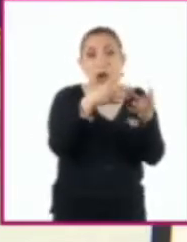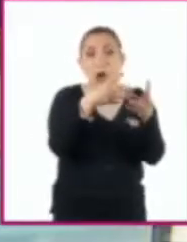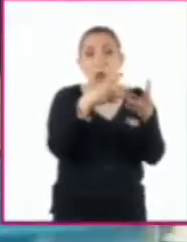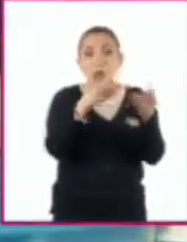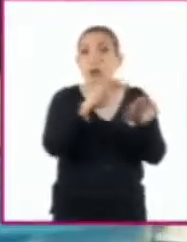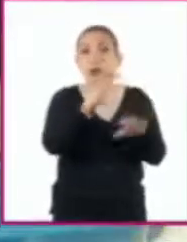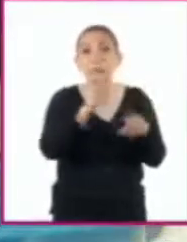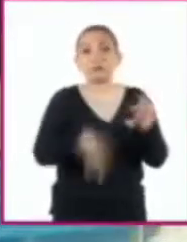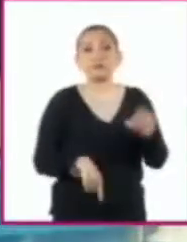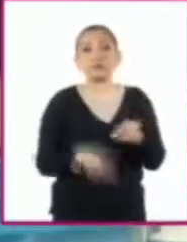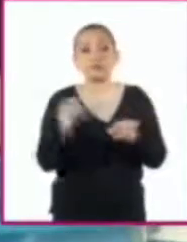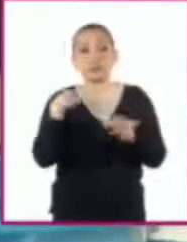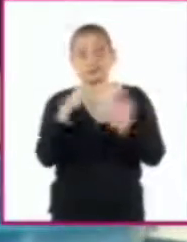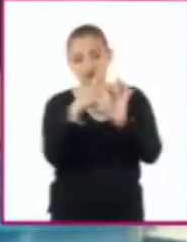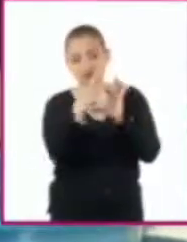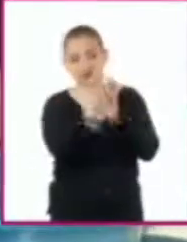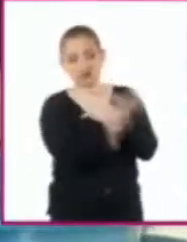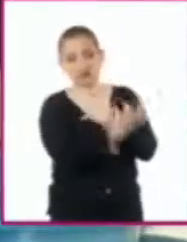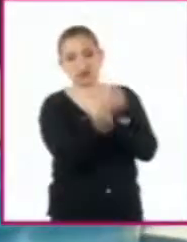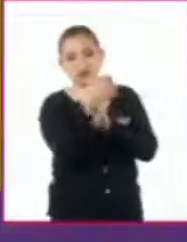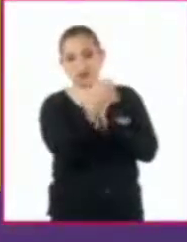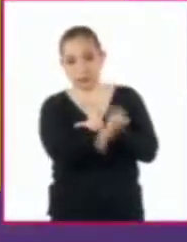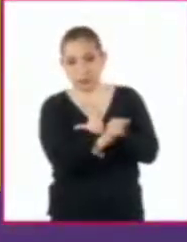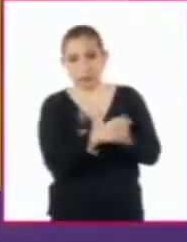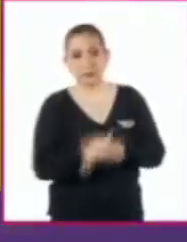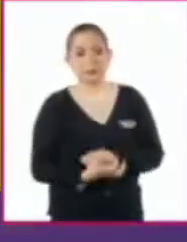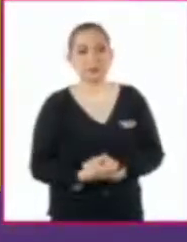inertes. Etiqueten de la siguiente manera.